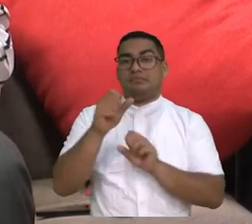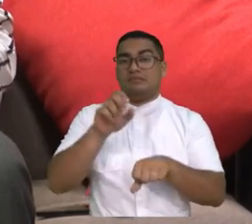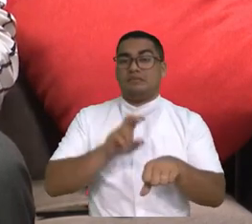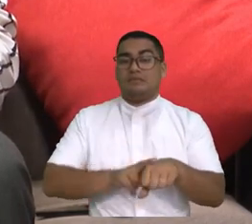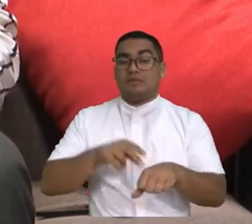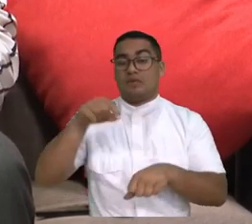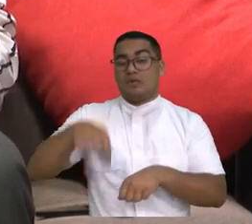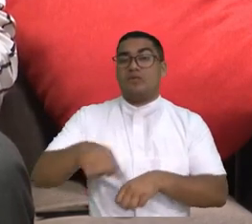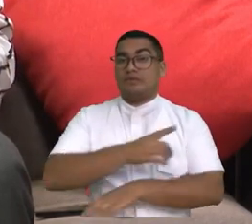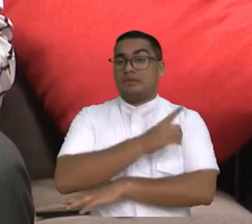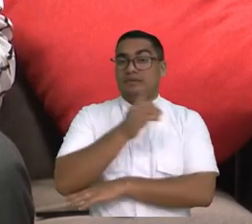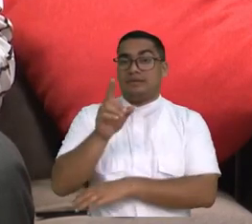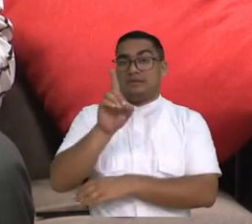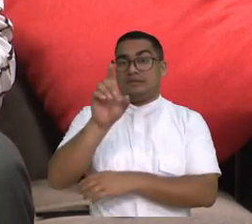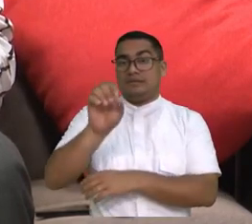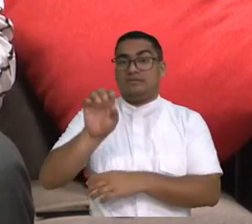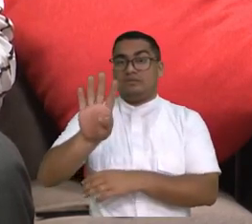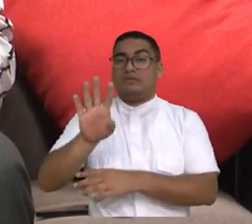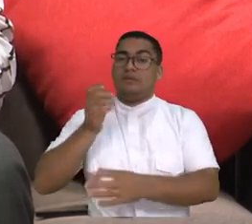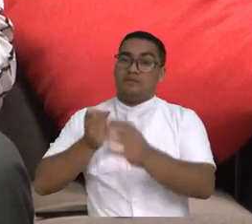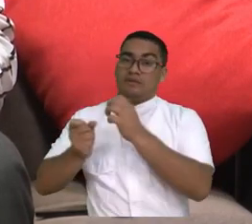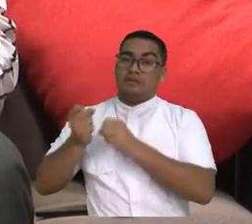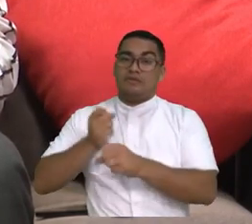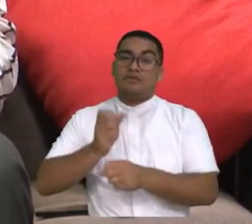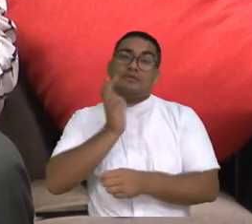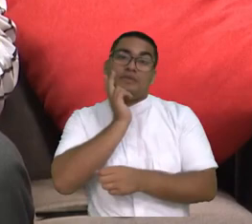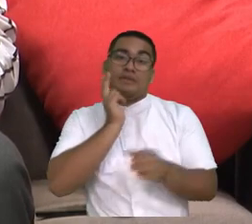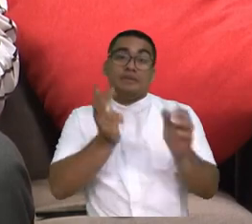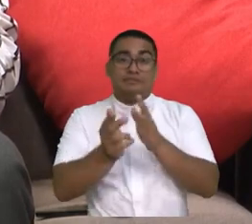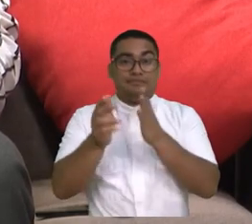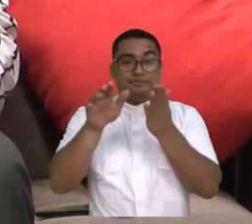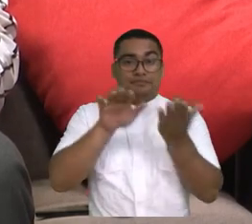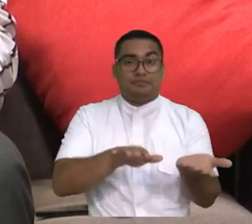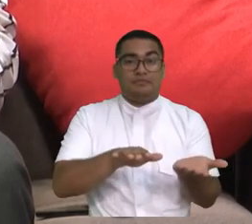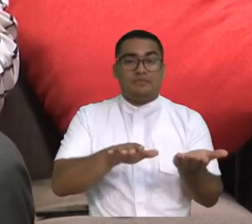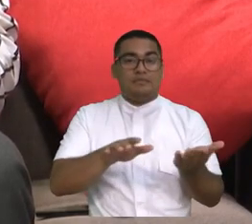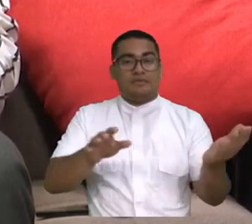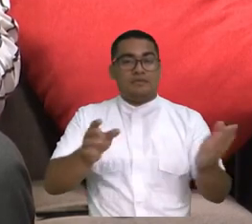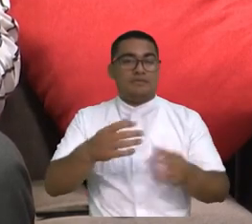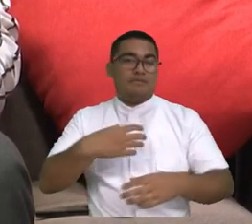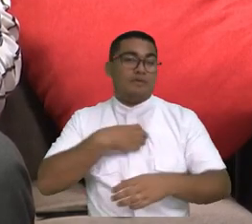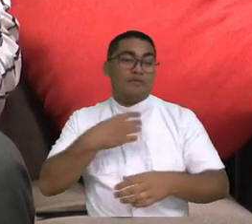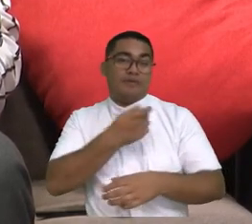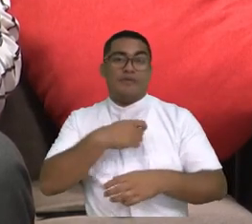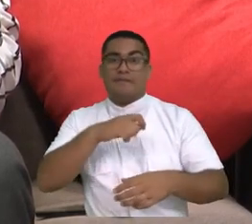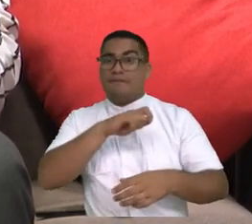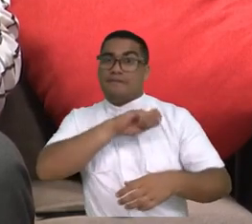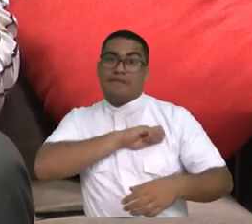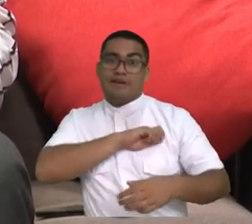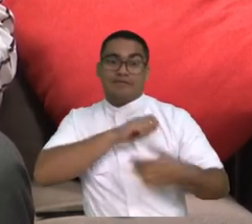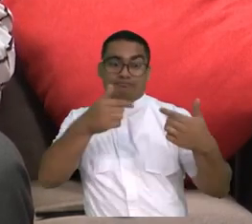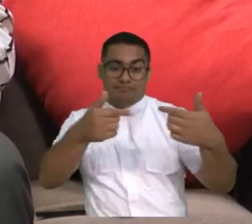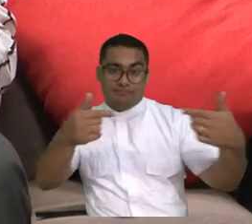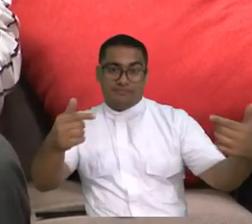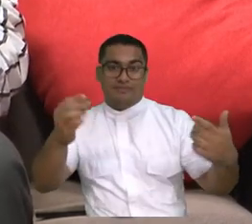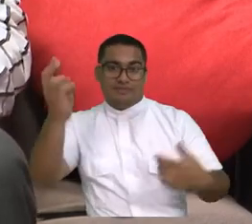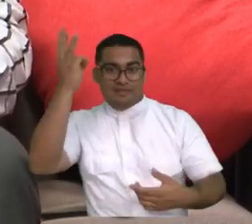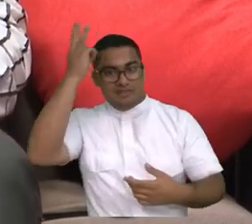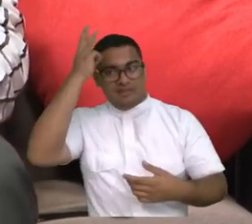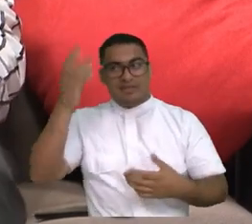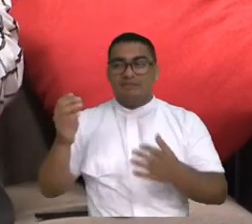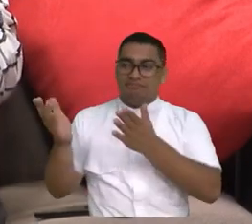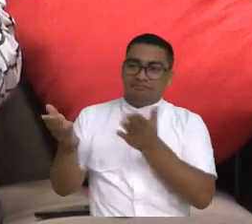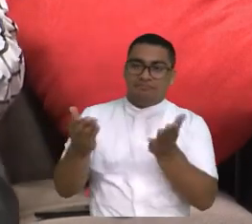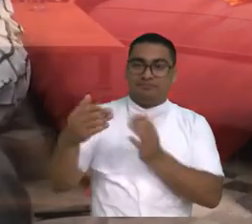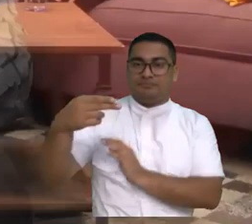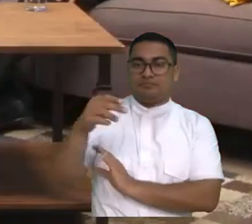del tránsito a la inmortalidad del príncipe de las letras castellanas, Rubén Darío. Y pues continuamos nuestra conversación con el compañero Harold Delgado, responsable